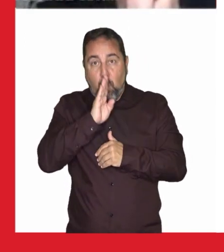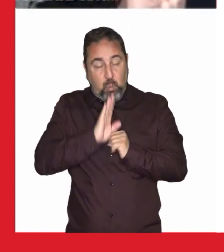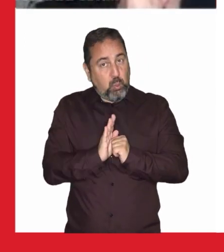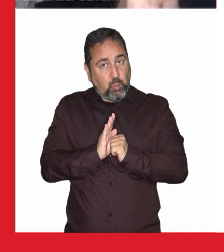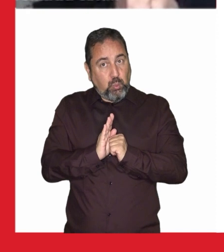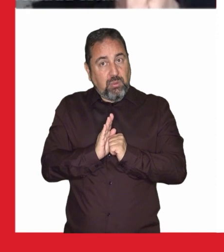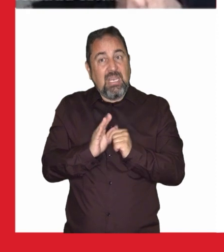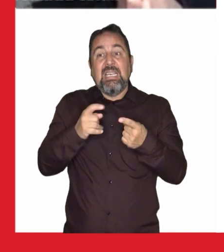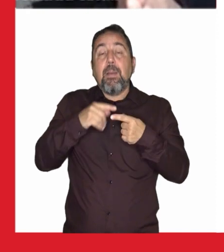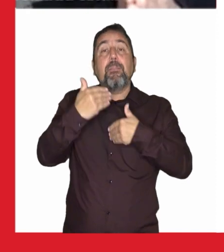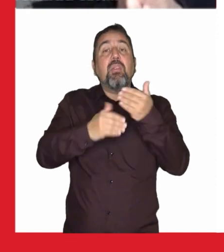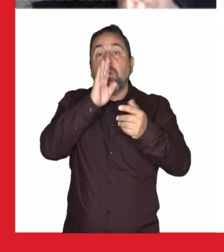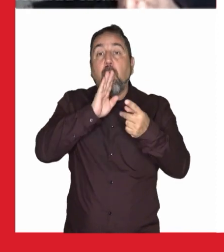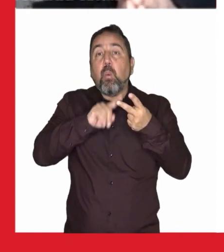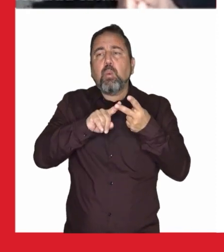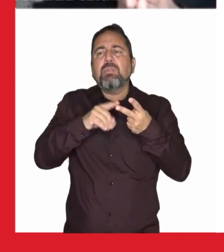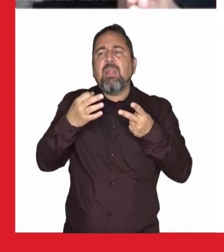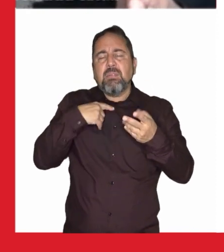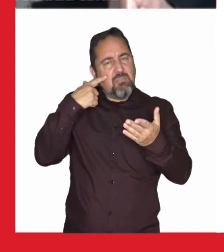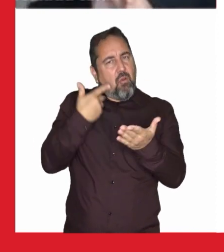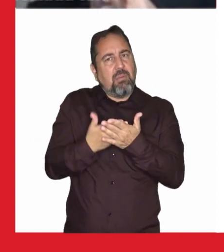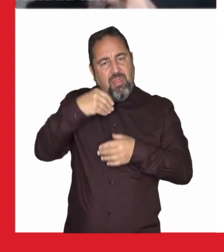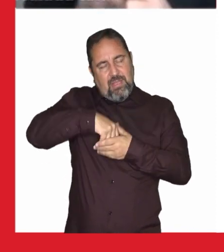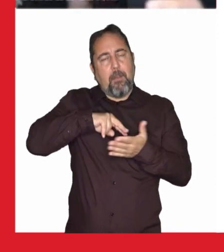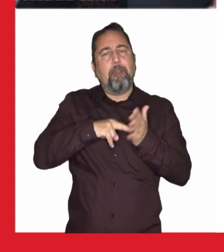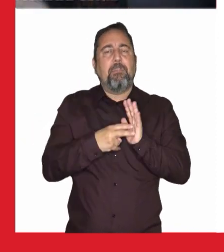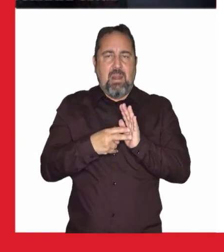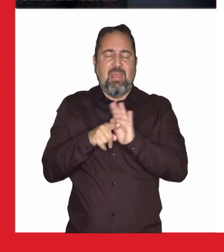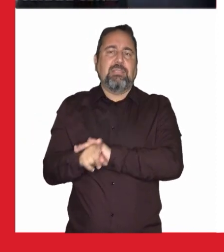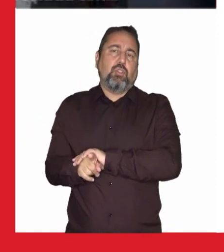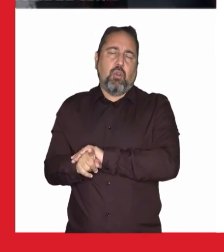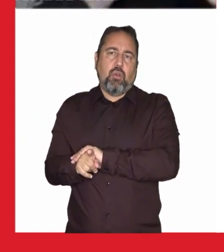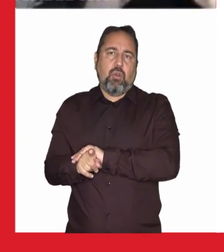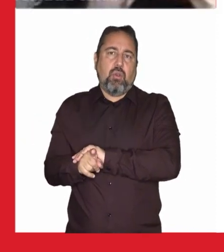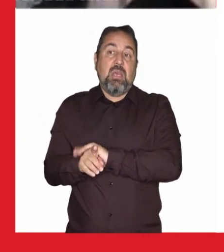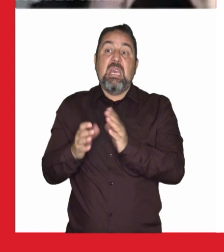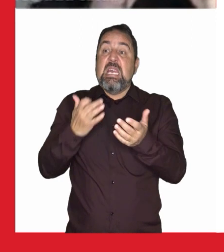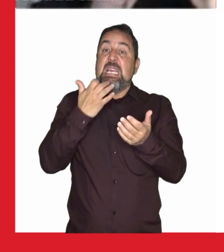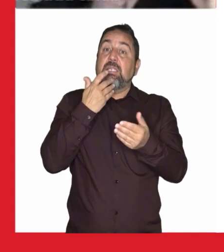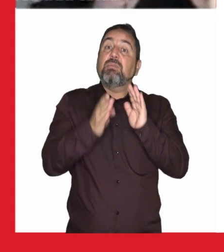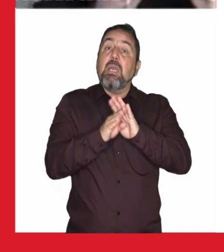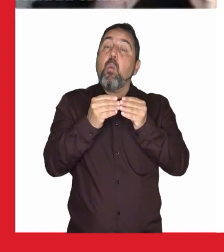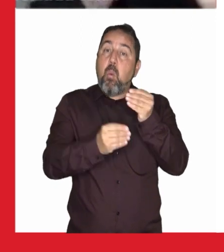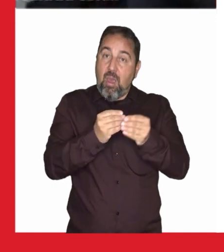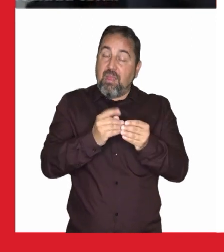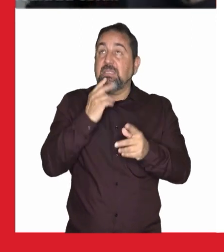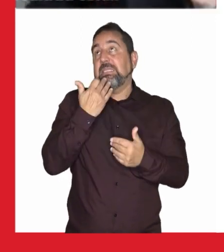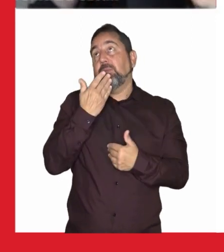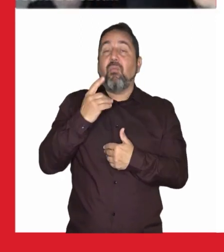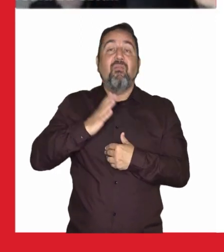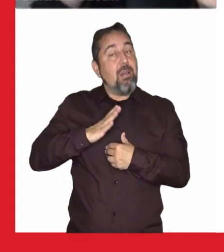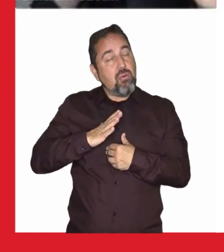que identifiquéis estos procesos ocultos y que estos procesos ocultos los tengáis contemplado en el plan de gestión. Y